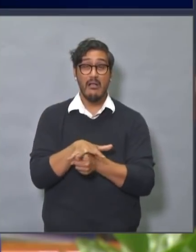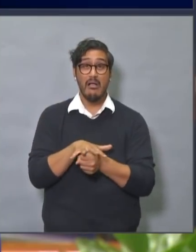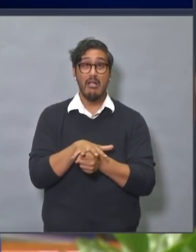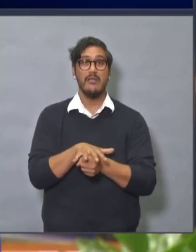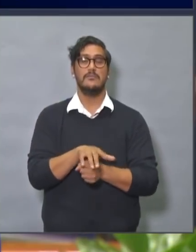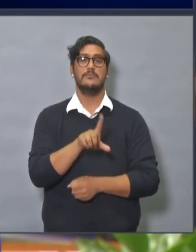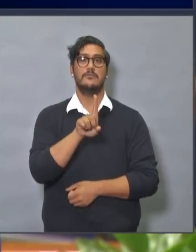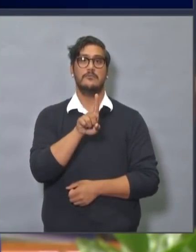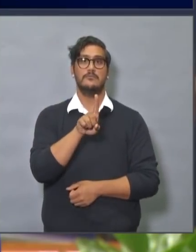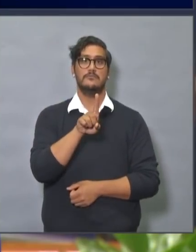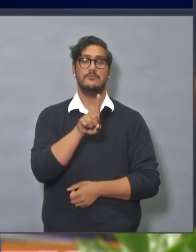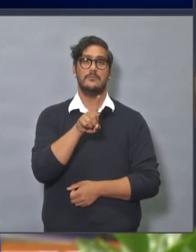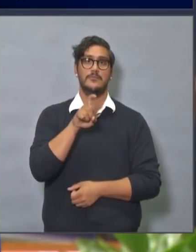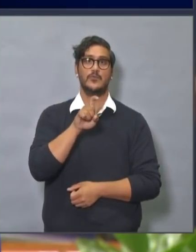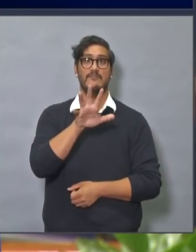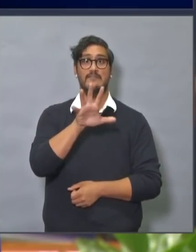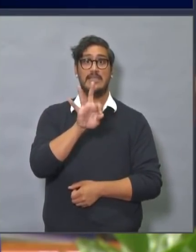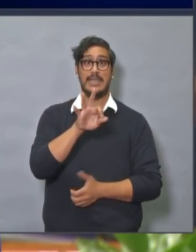Ángeles a